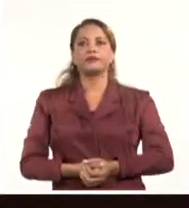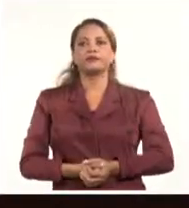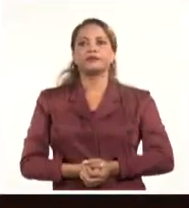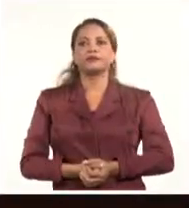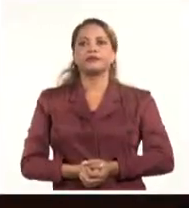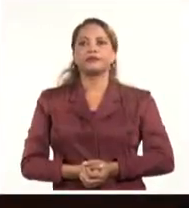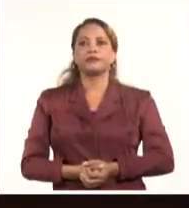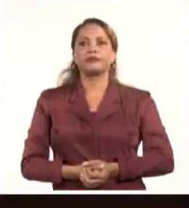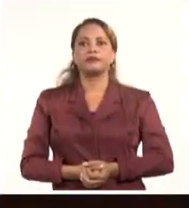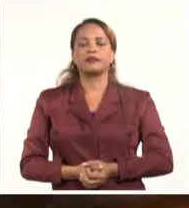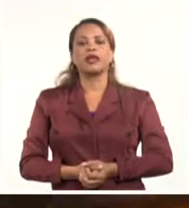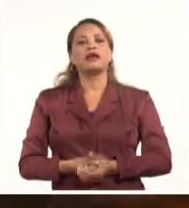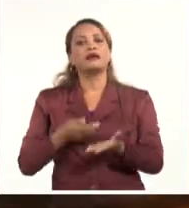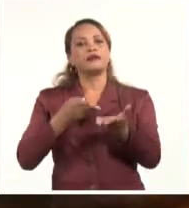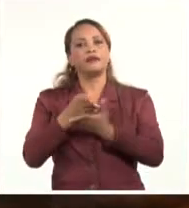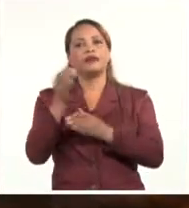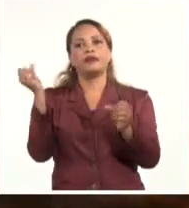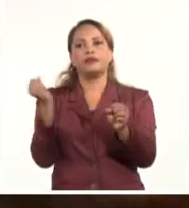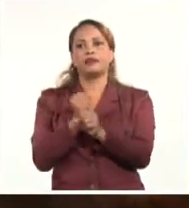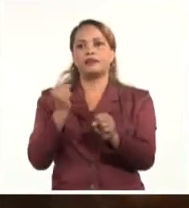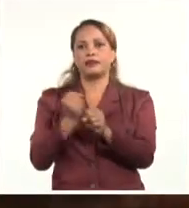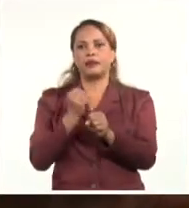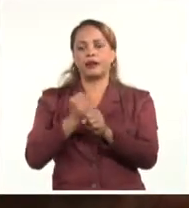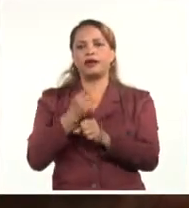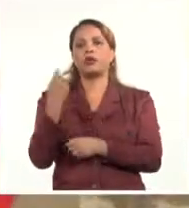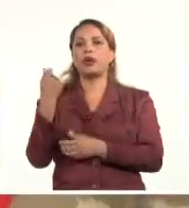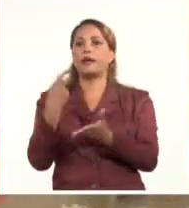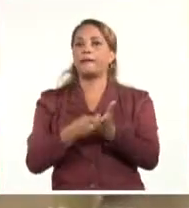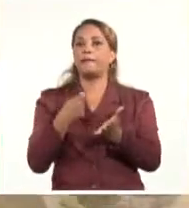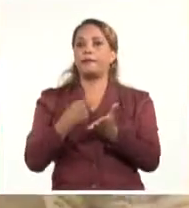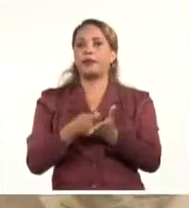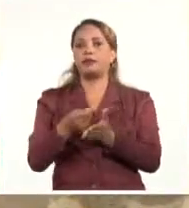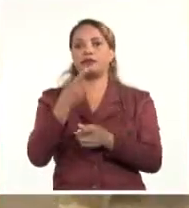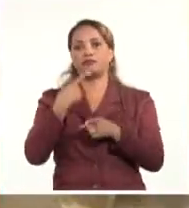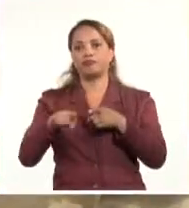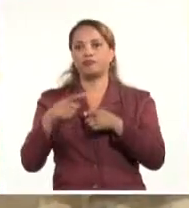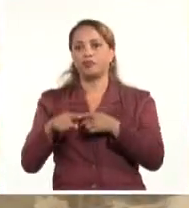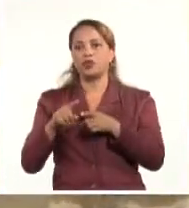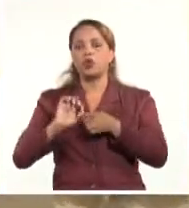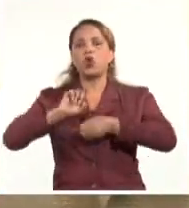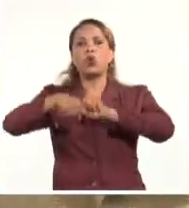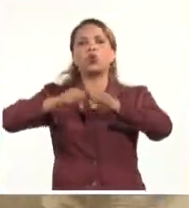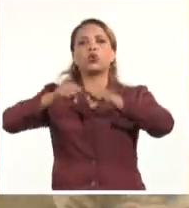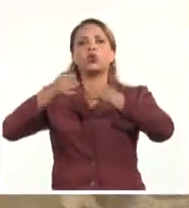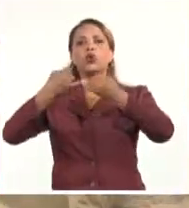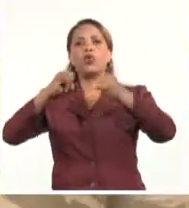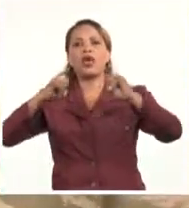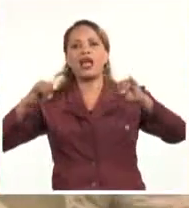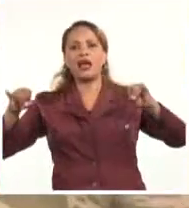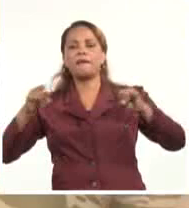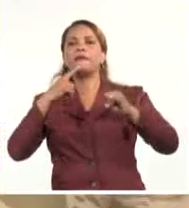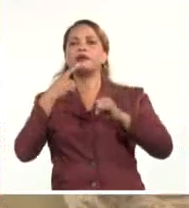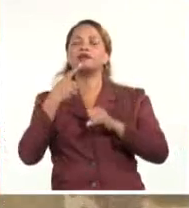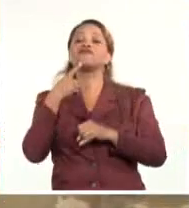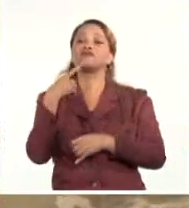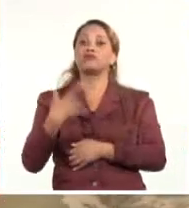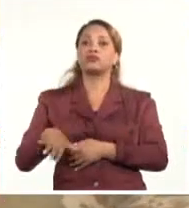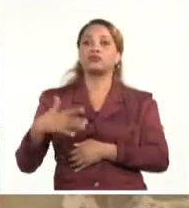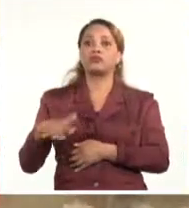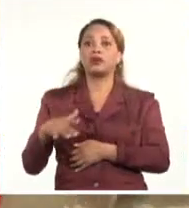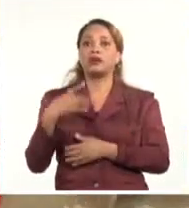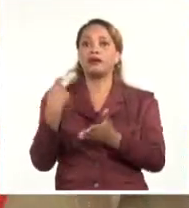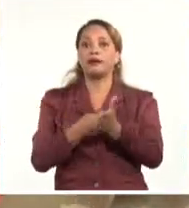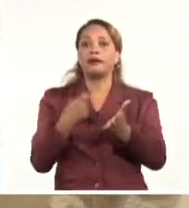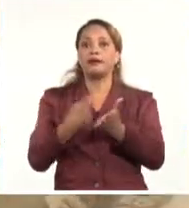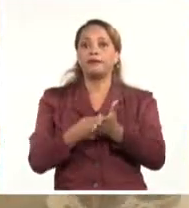adentro continúan lastres como el precio de los insumos. Un rollo de alambre está costando de 11.000 a 12.000 o 13.000 pesos